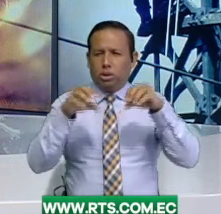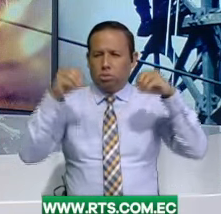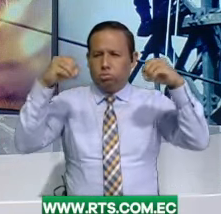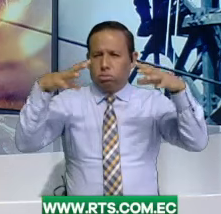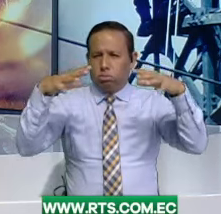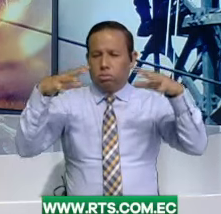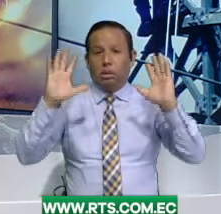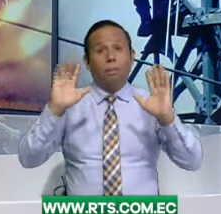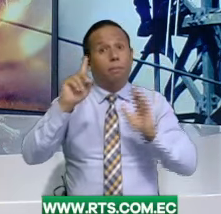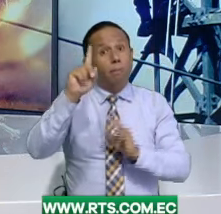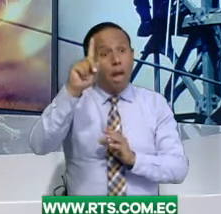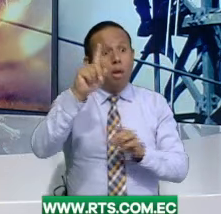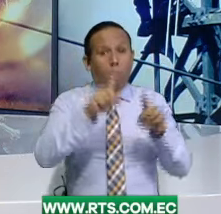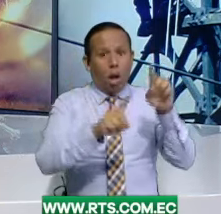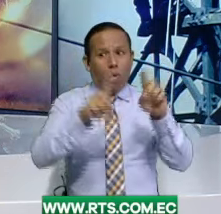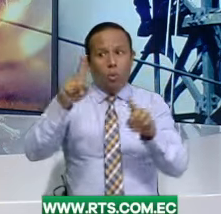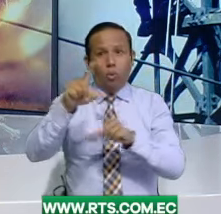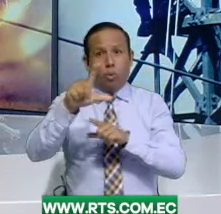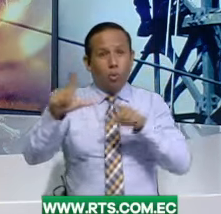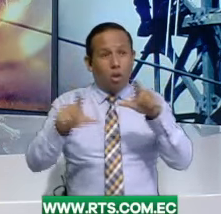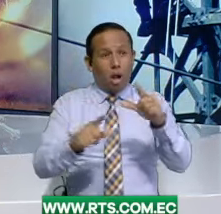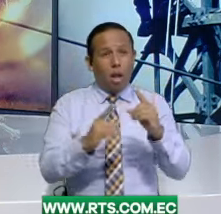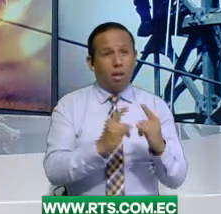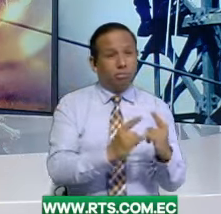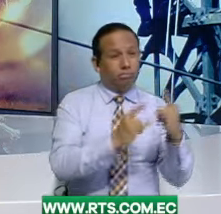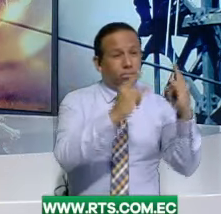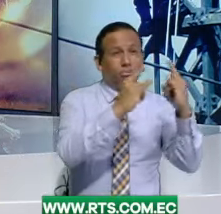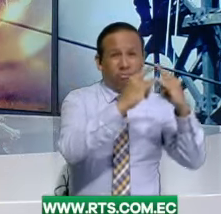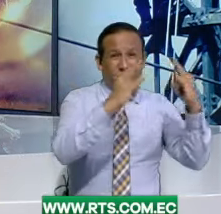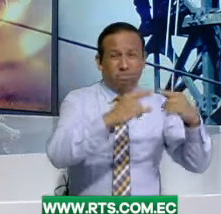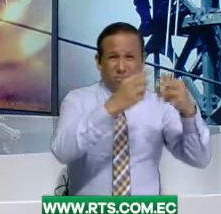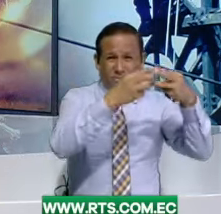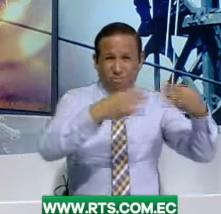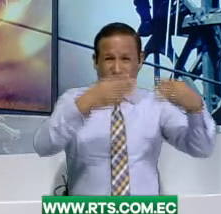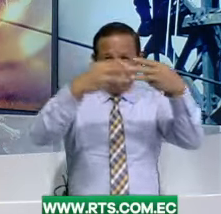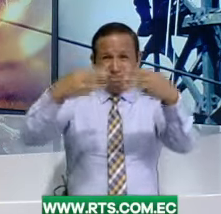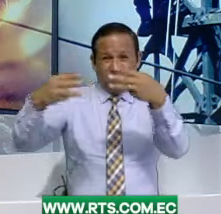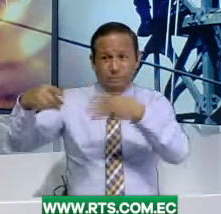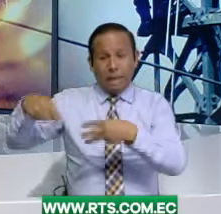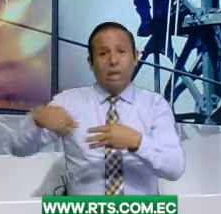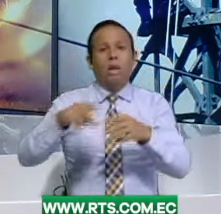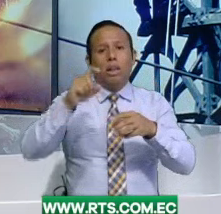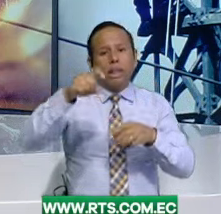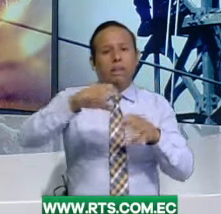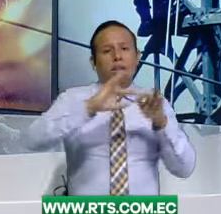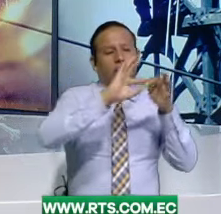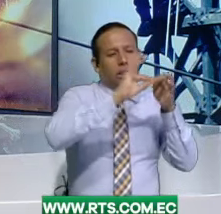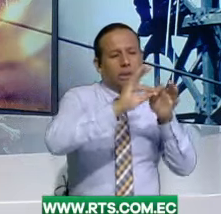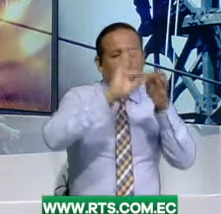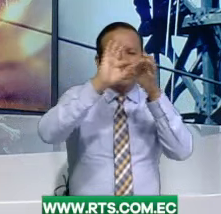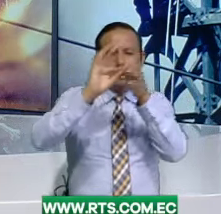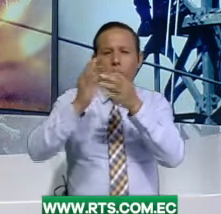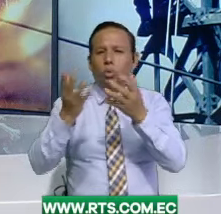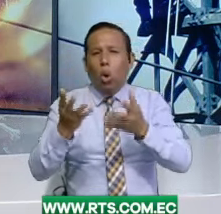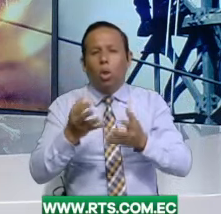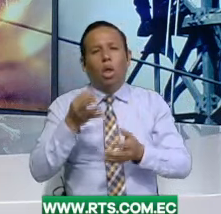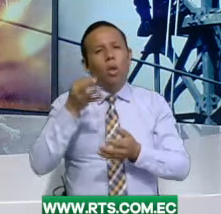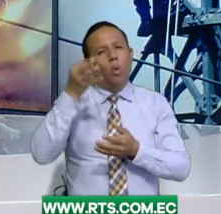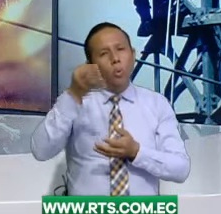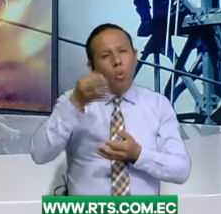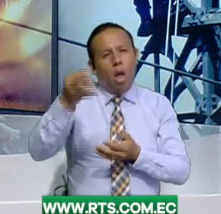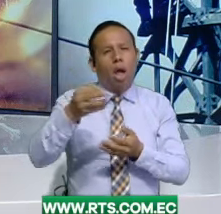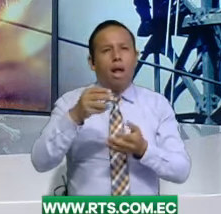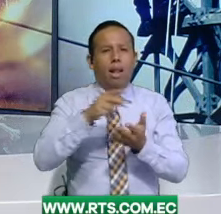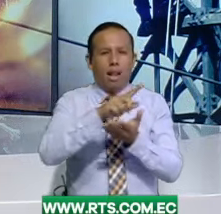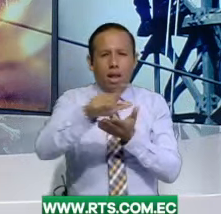varias distribuidoras de energía, habrá cortes de luz esporádicos y puntuales en Durán, Lago Agrio y Puerto Viejo.